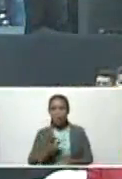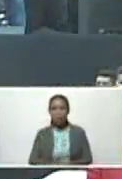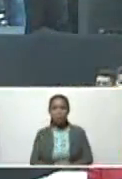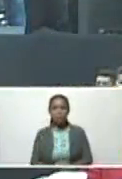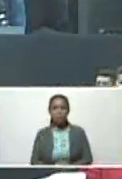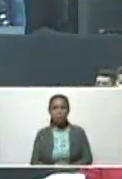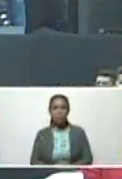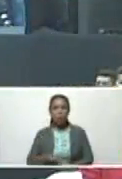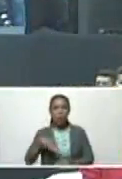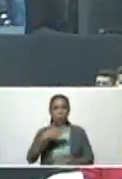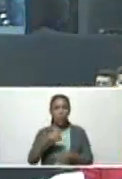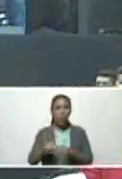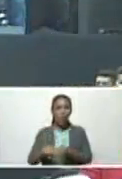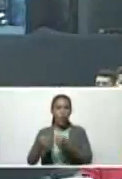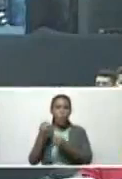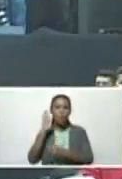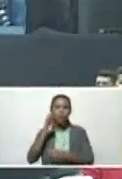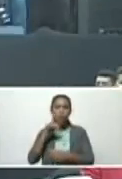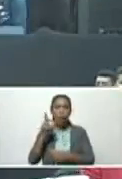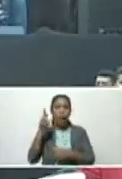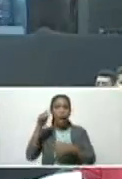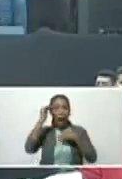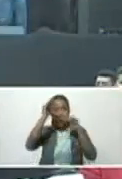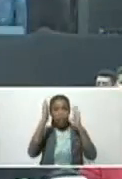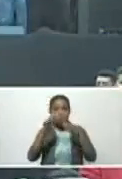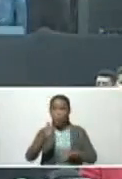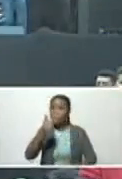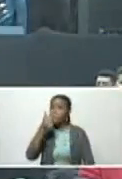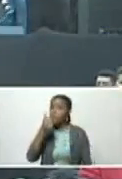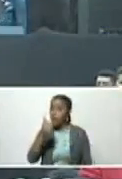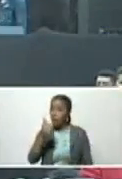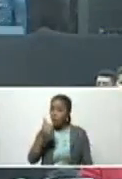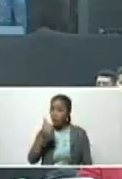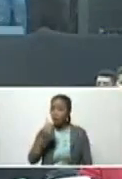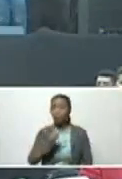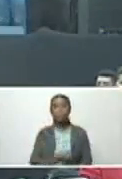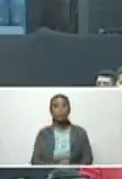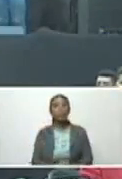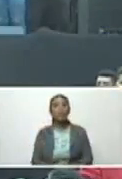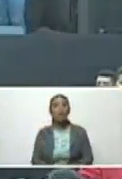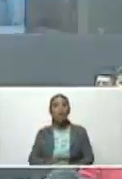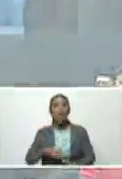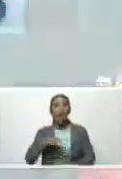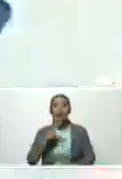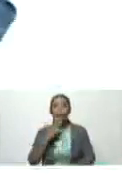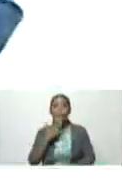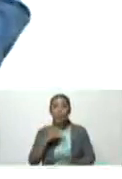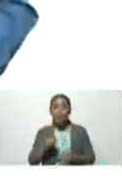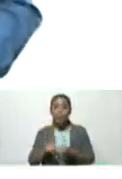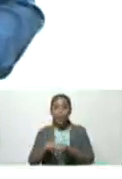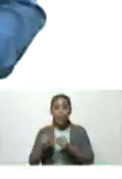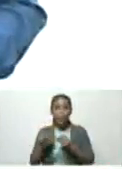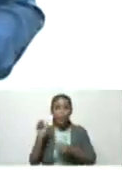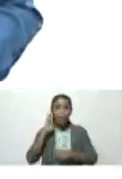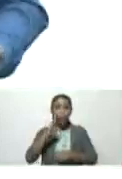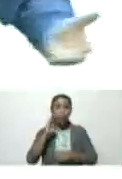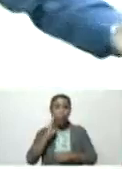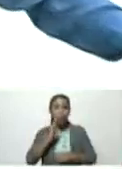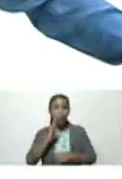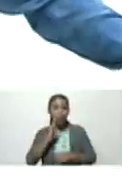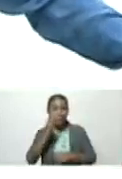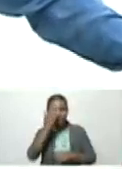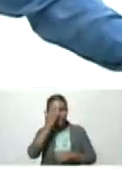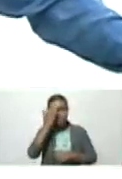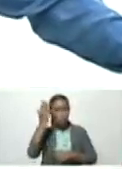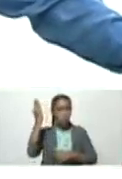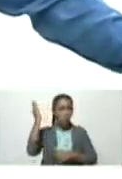Cuando se corrompe, oye muchachos, escúchenme bien, cuando se corrompe y se pudre